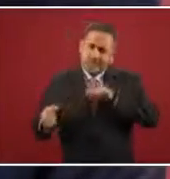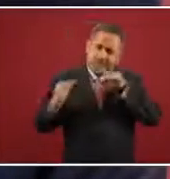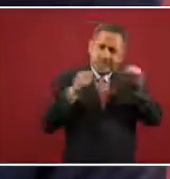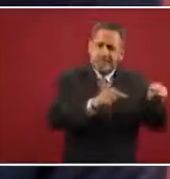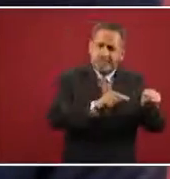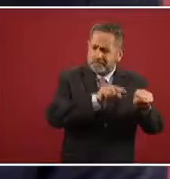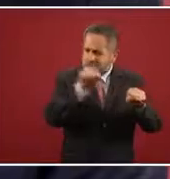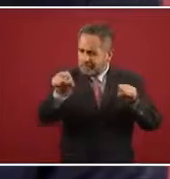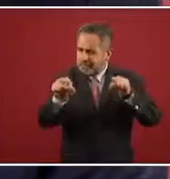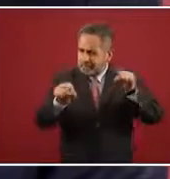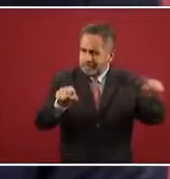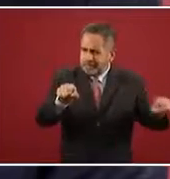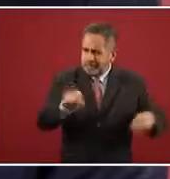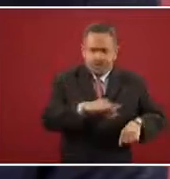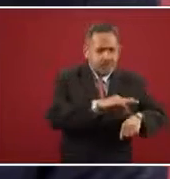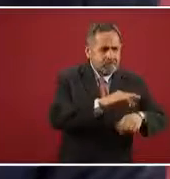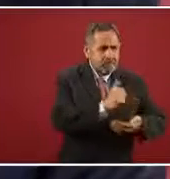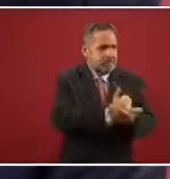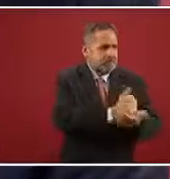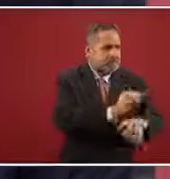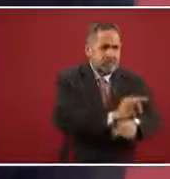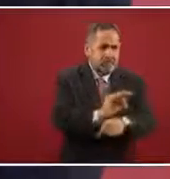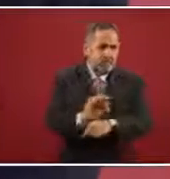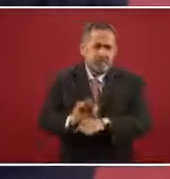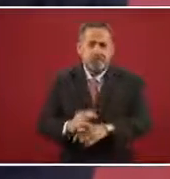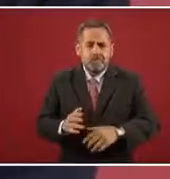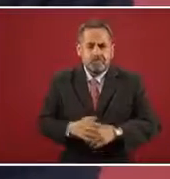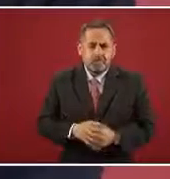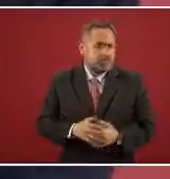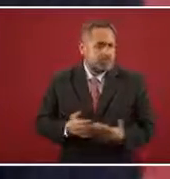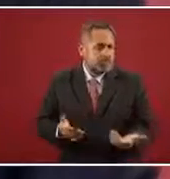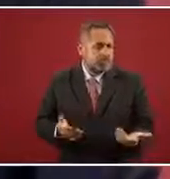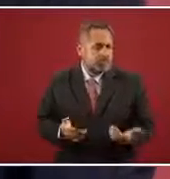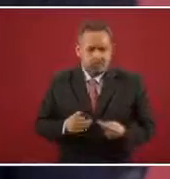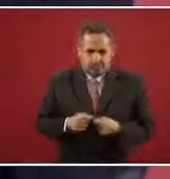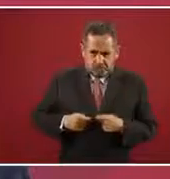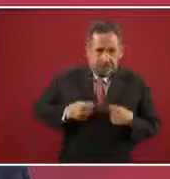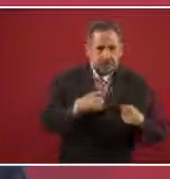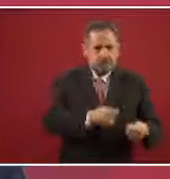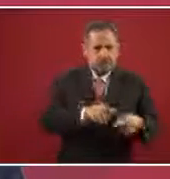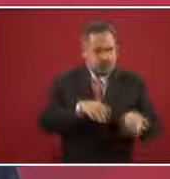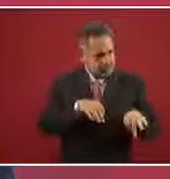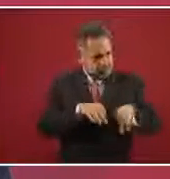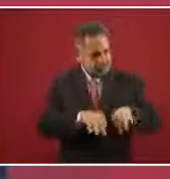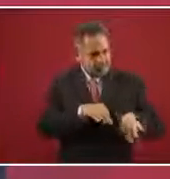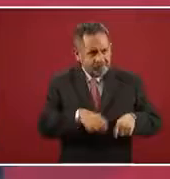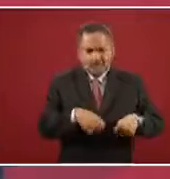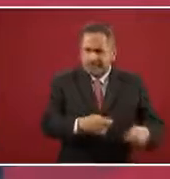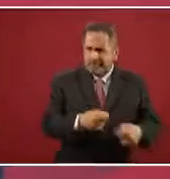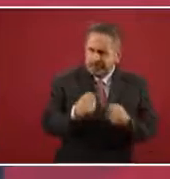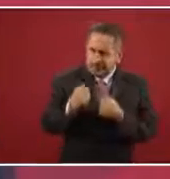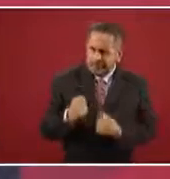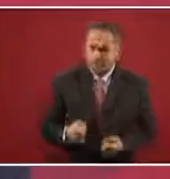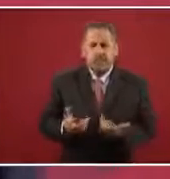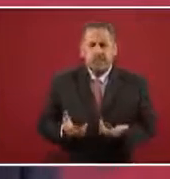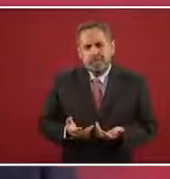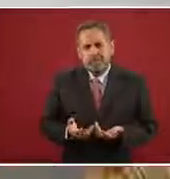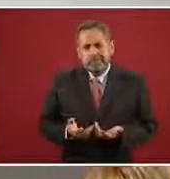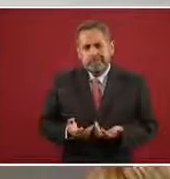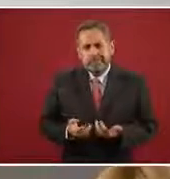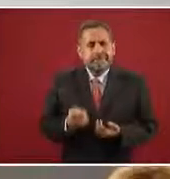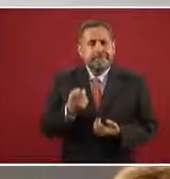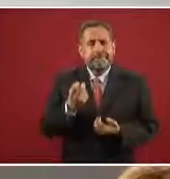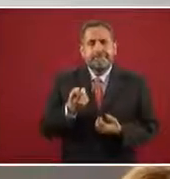a sus municipios, se les garantiza su trabajo, sobre todo si